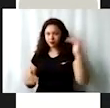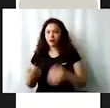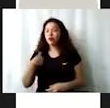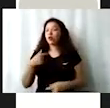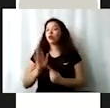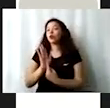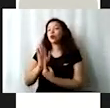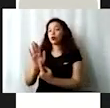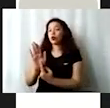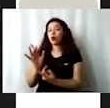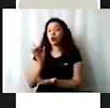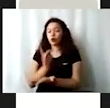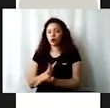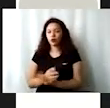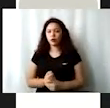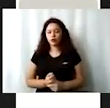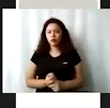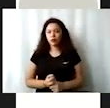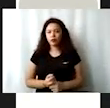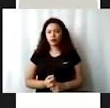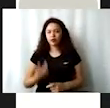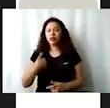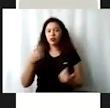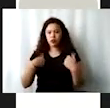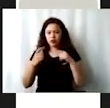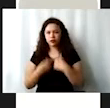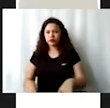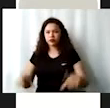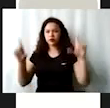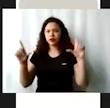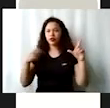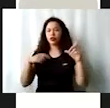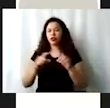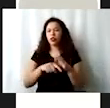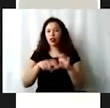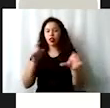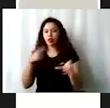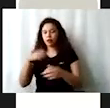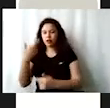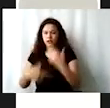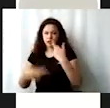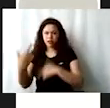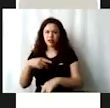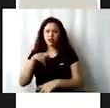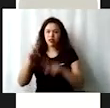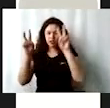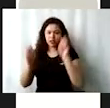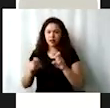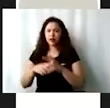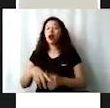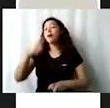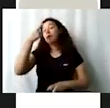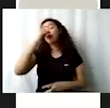mostrar esta sí la voy a hacer grande y me voy a tener que volver a salir para regresar a mi tema, para que ustedes